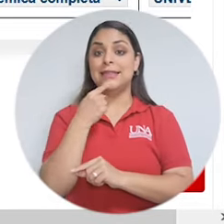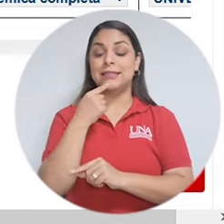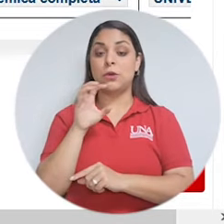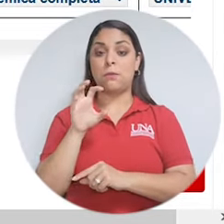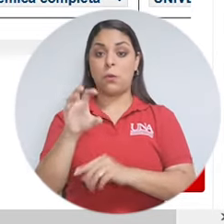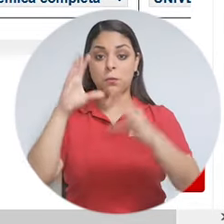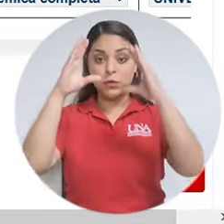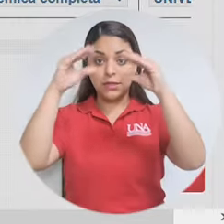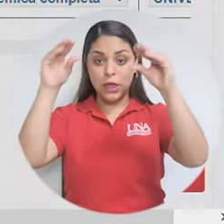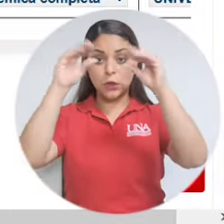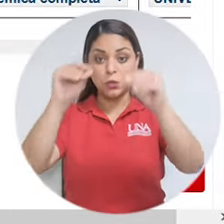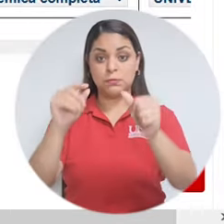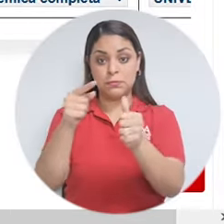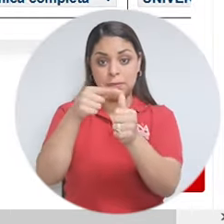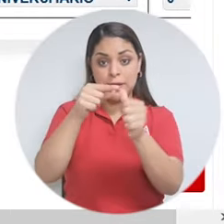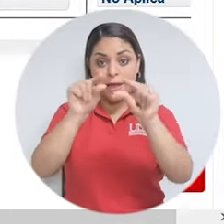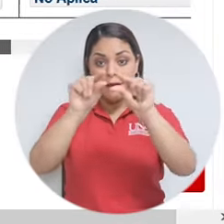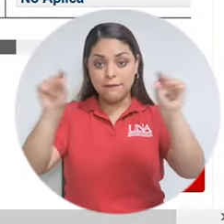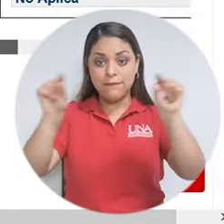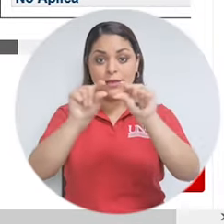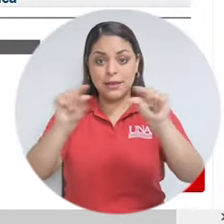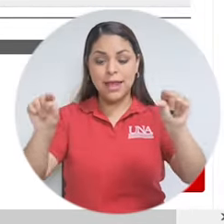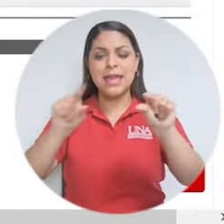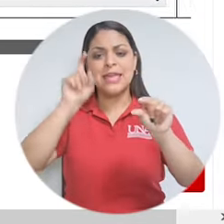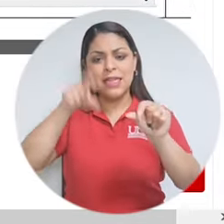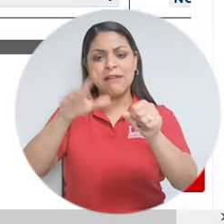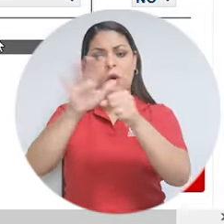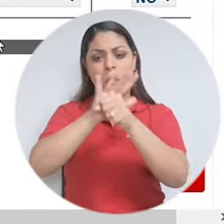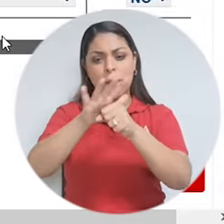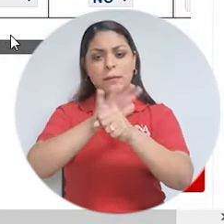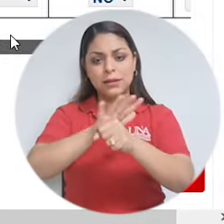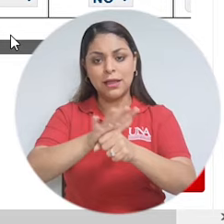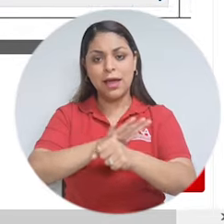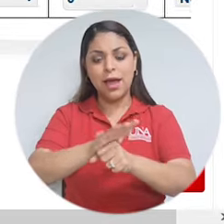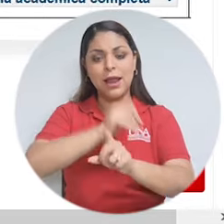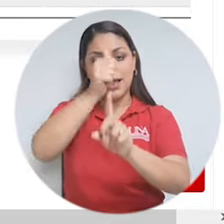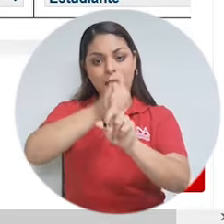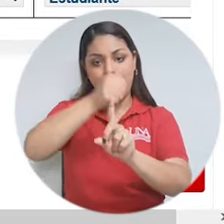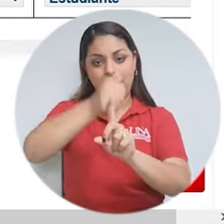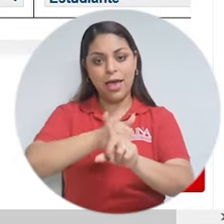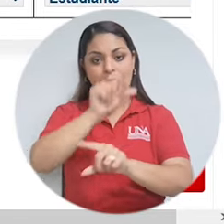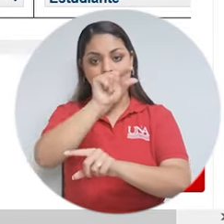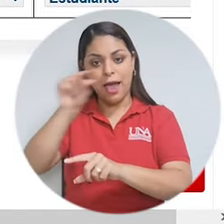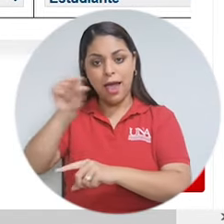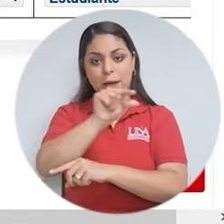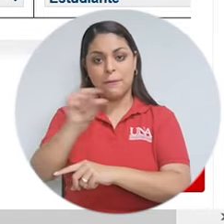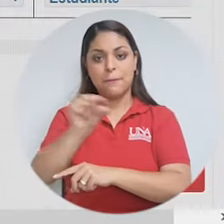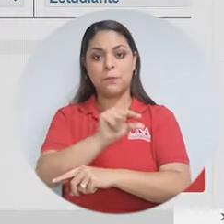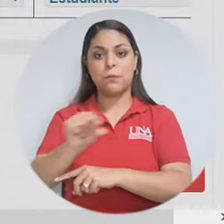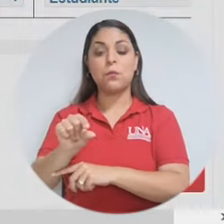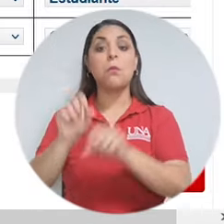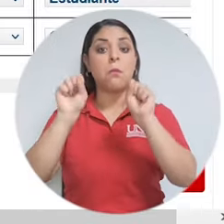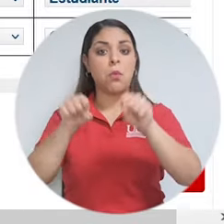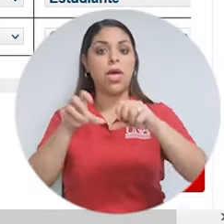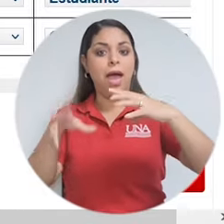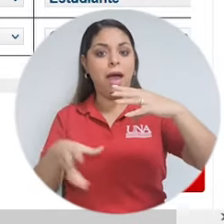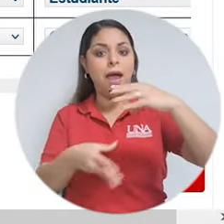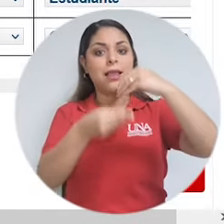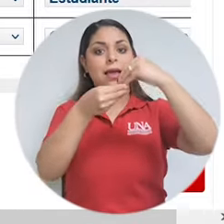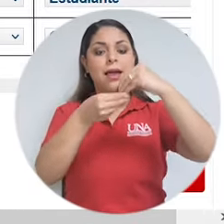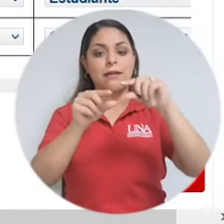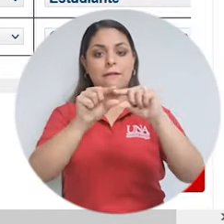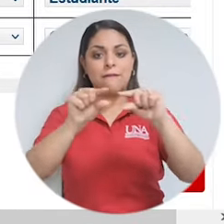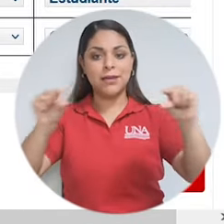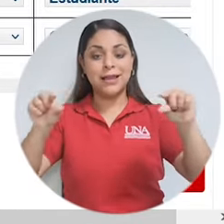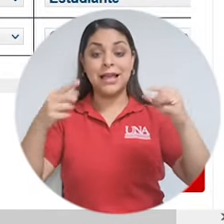esta primera fila y debe proceder a completar cada uno de los campos. Podrá agregar una nueva